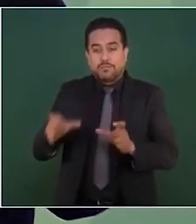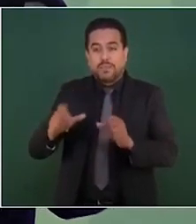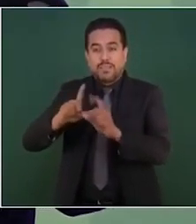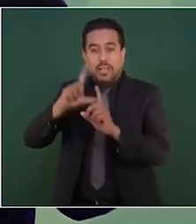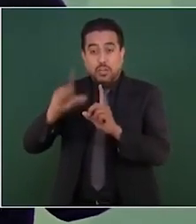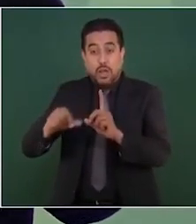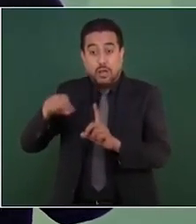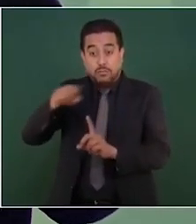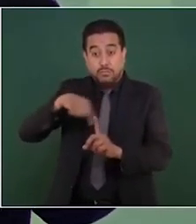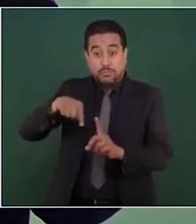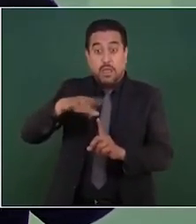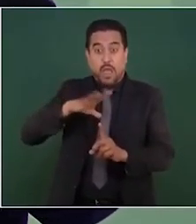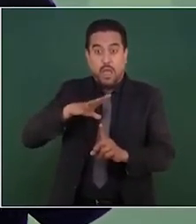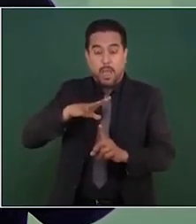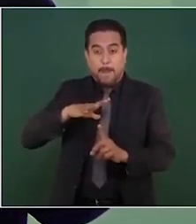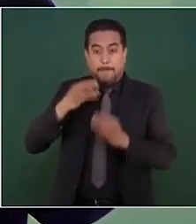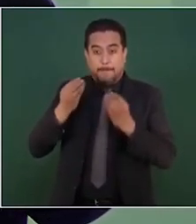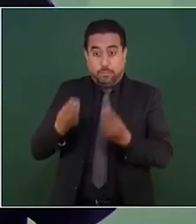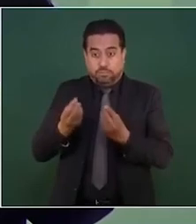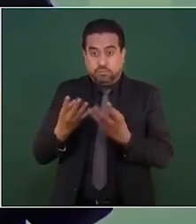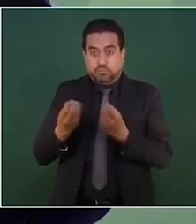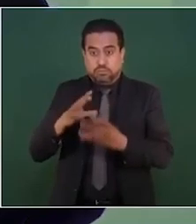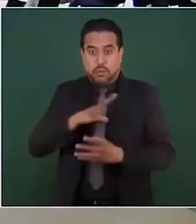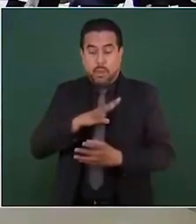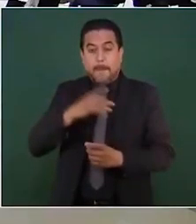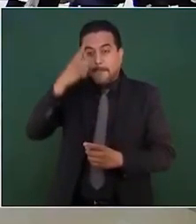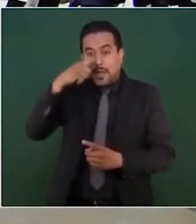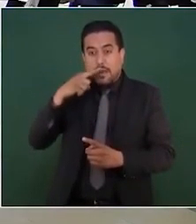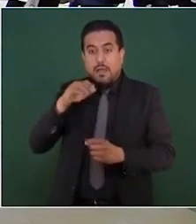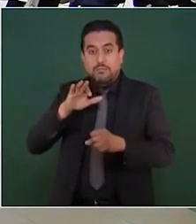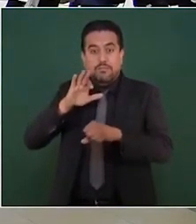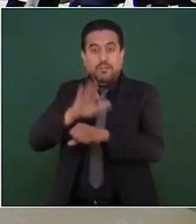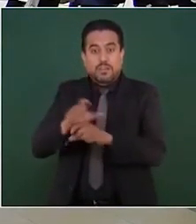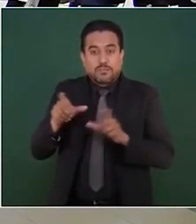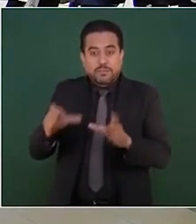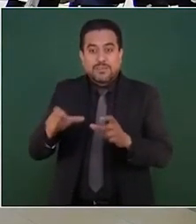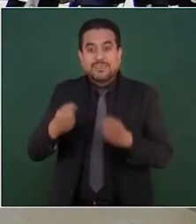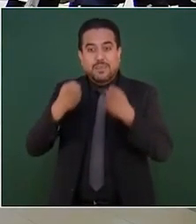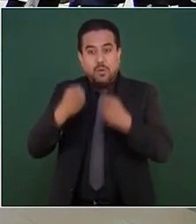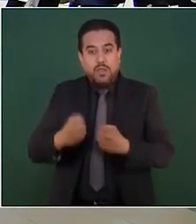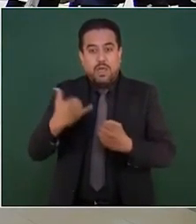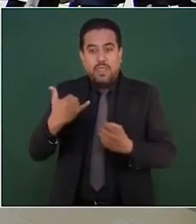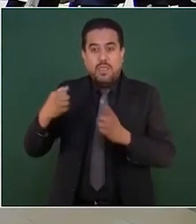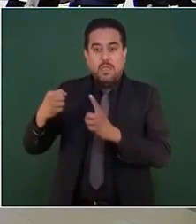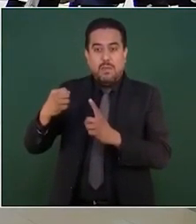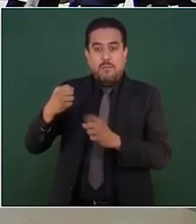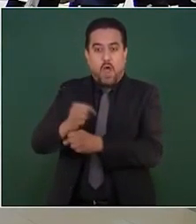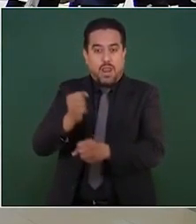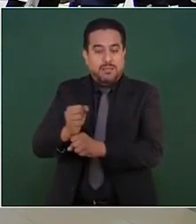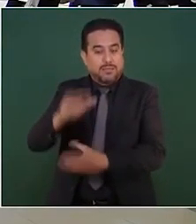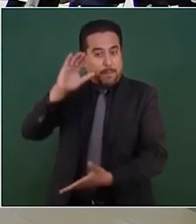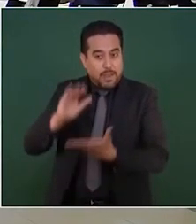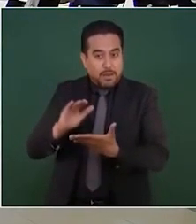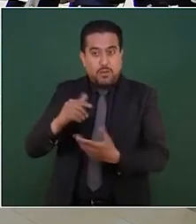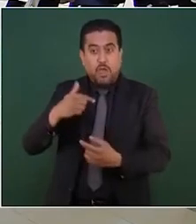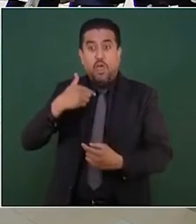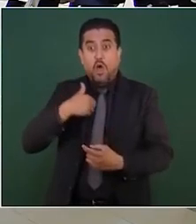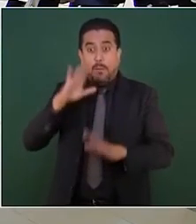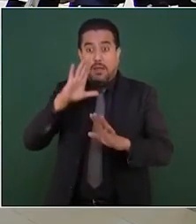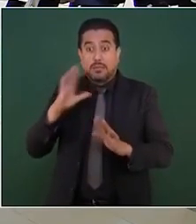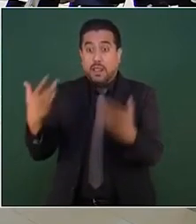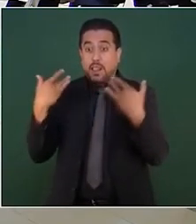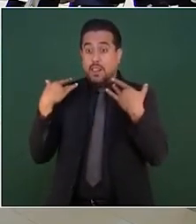atendiendo el grave problema de la inseguridad y de la violencia. O sea, no nos hemos quedado con los brazos cruzados